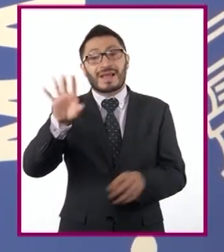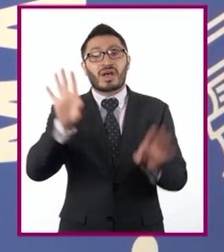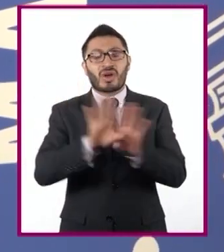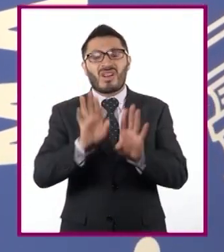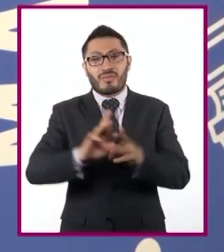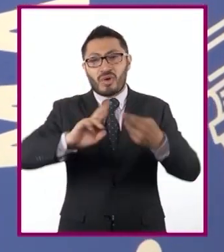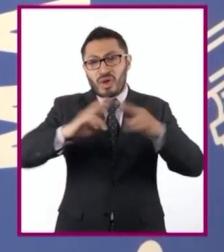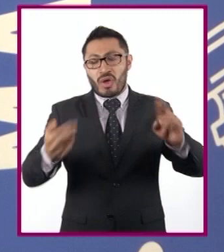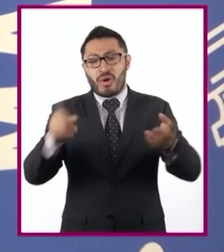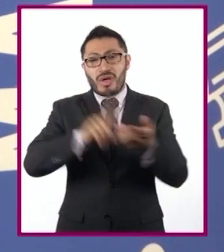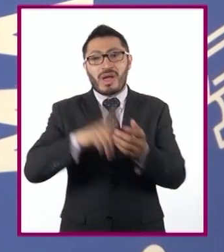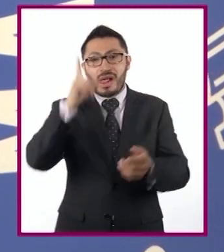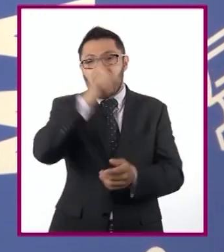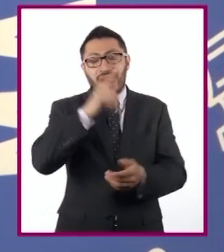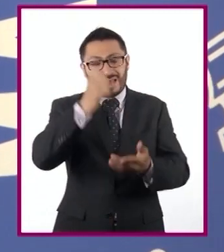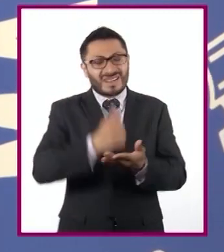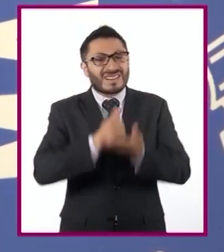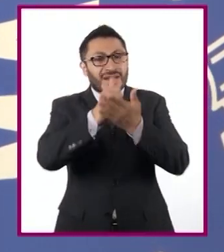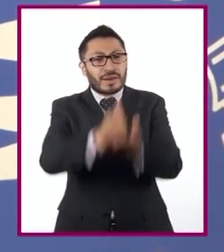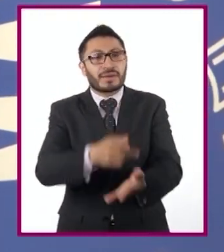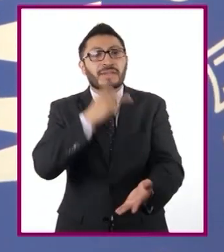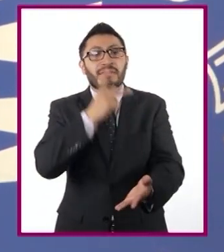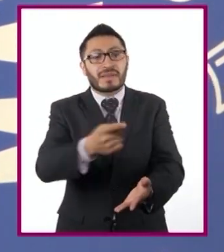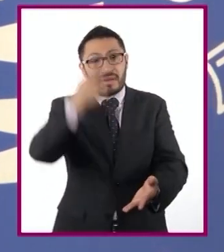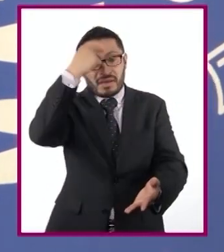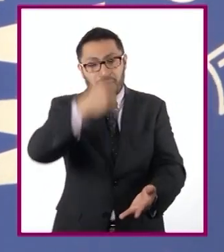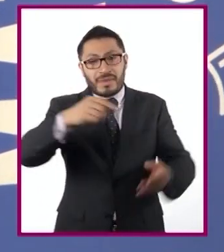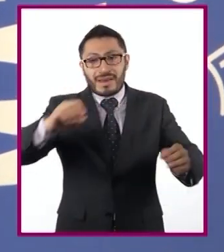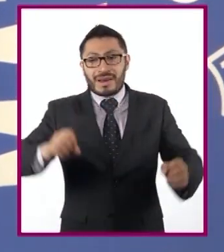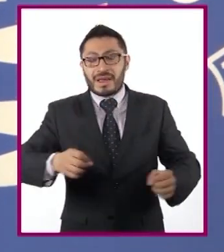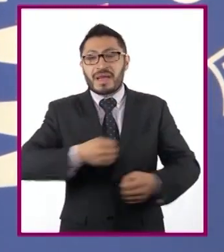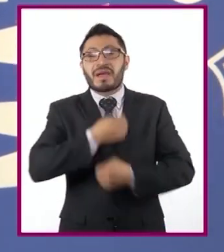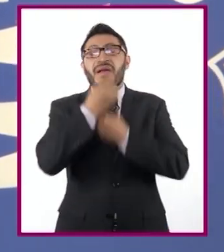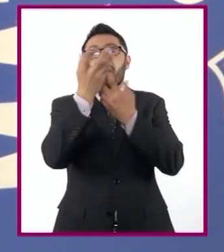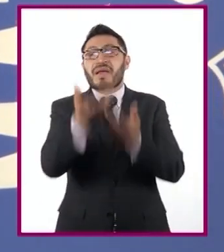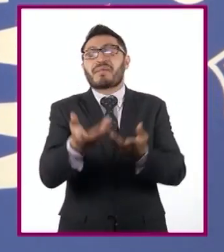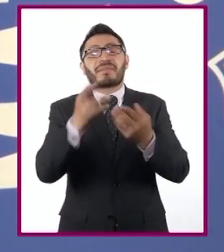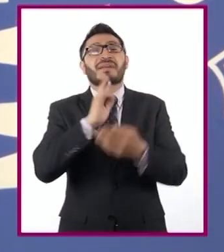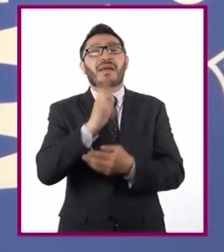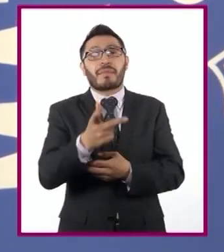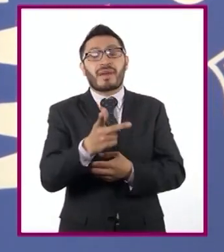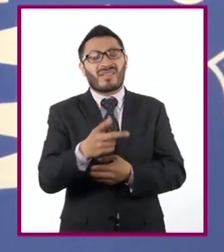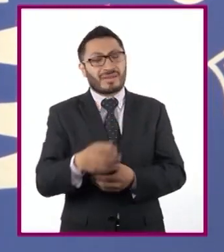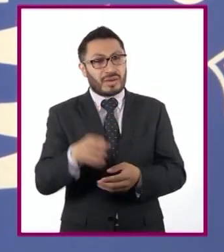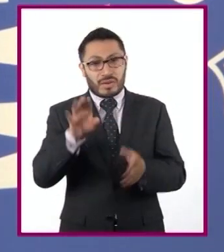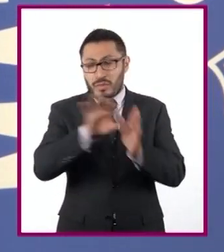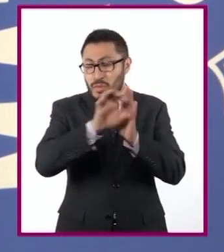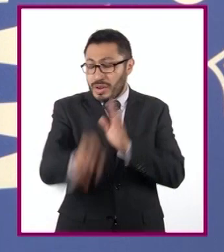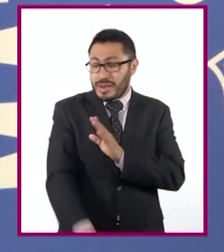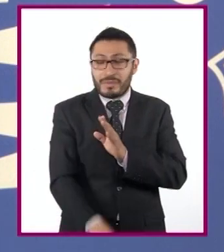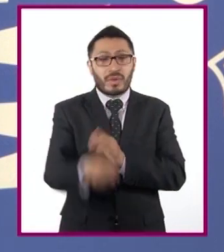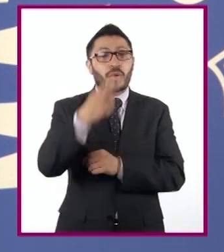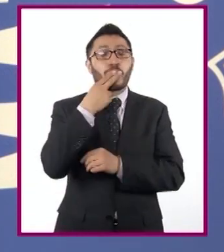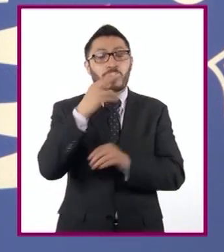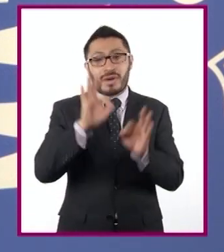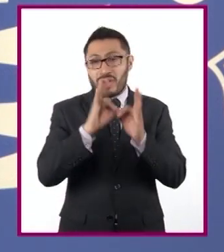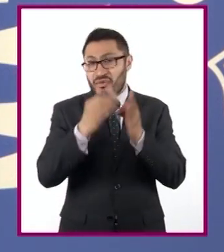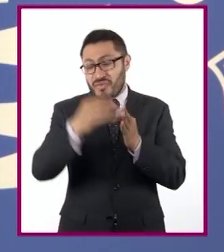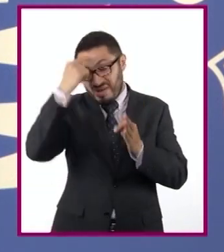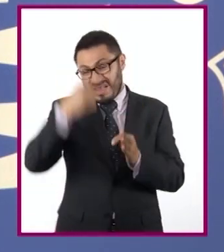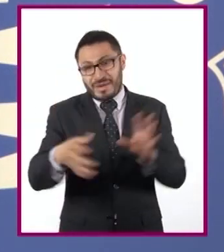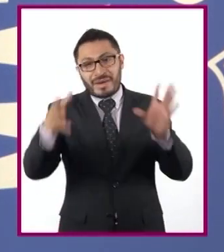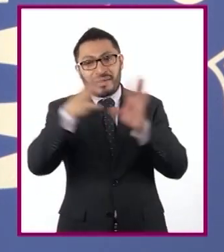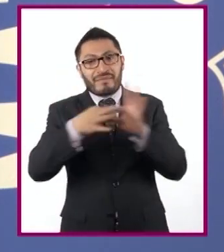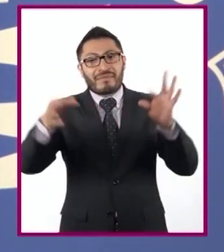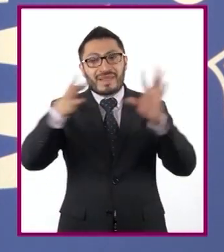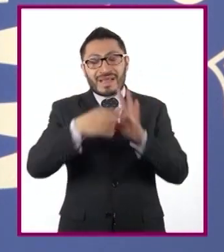nos permiten darles a las palabras una mayor expresividad. En este caso, aplicaremos estas figuras para explicarlas